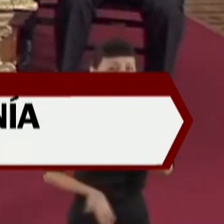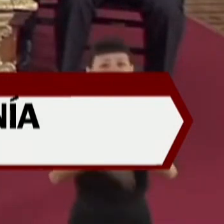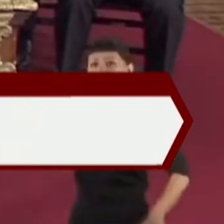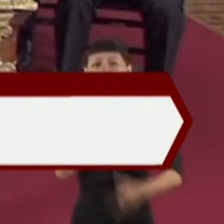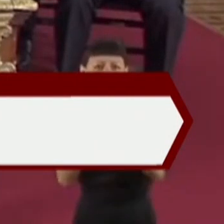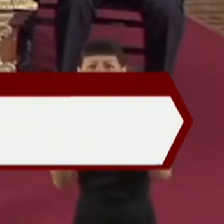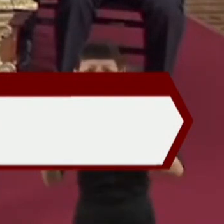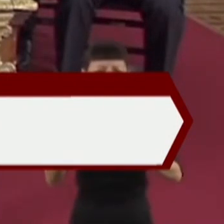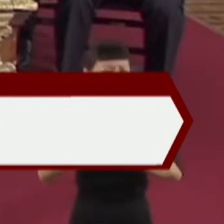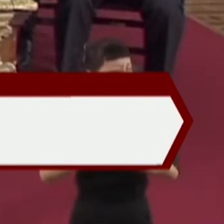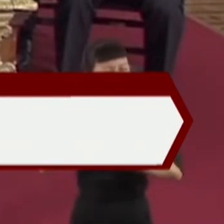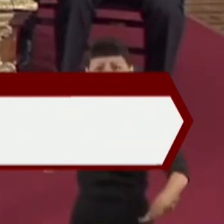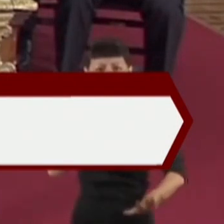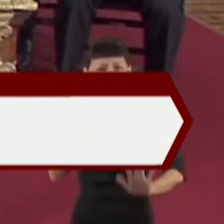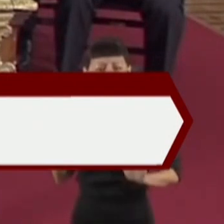con otra